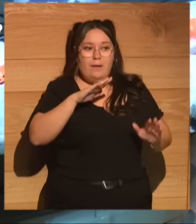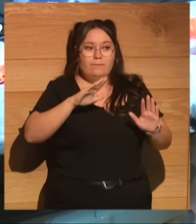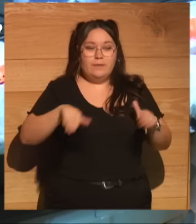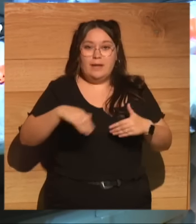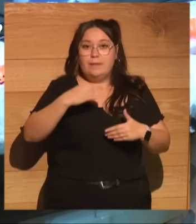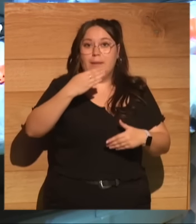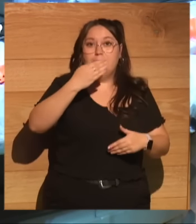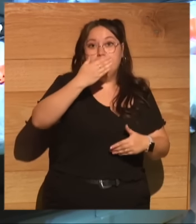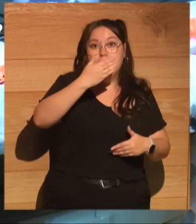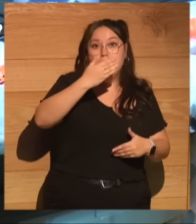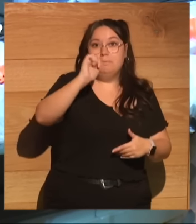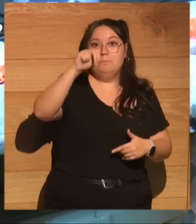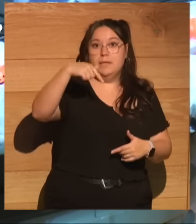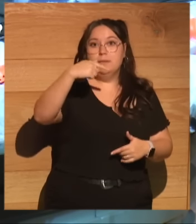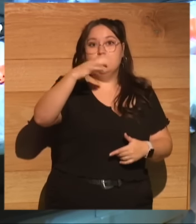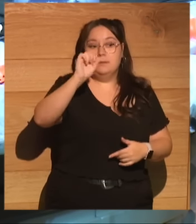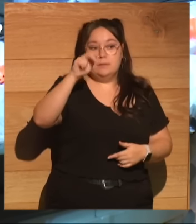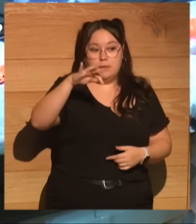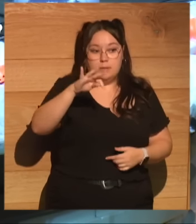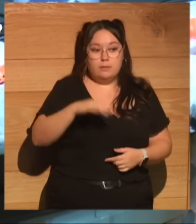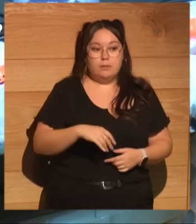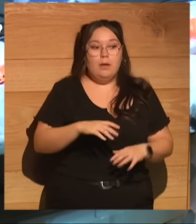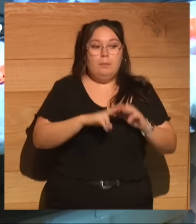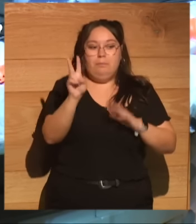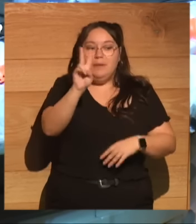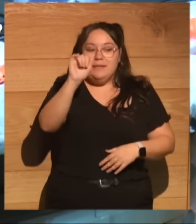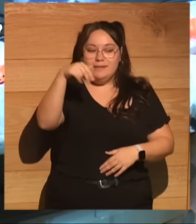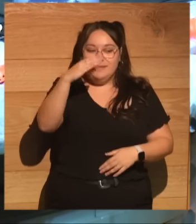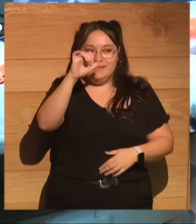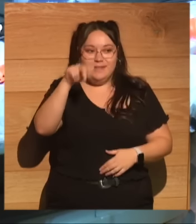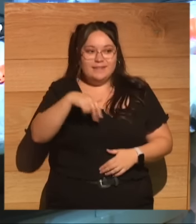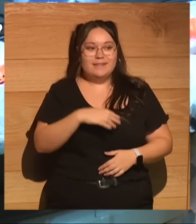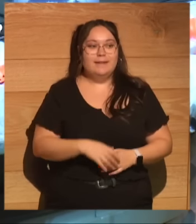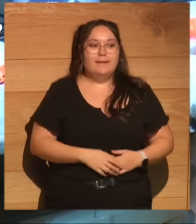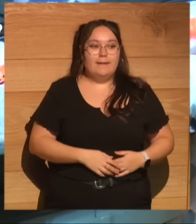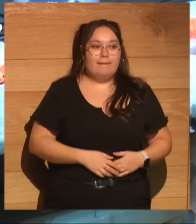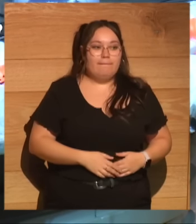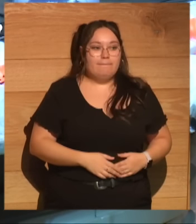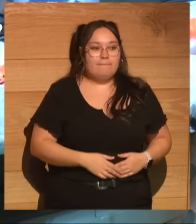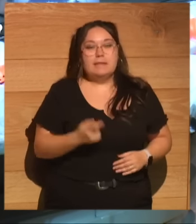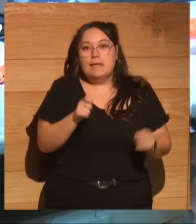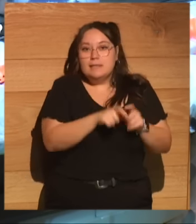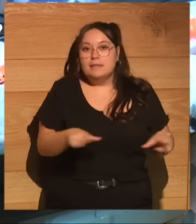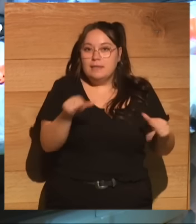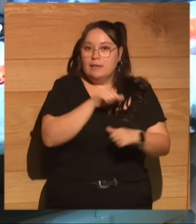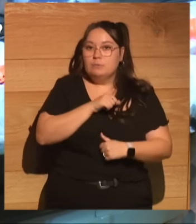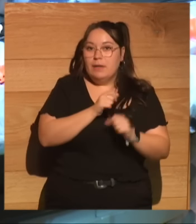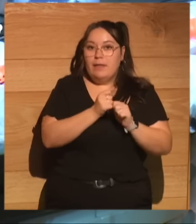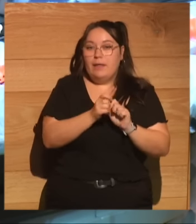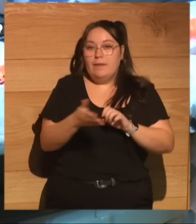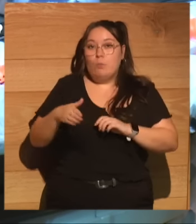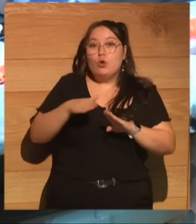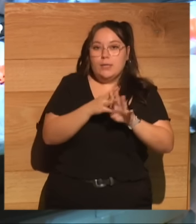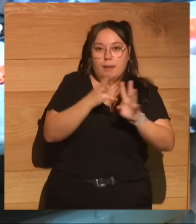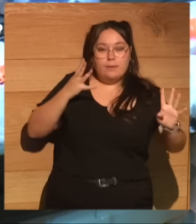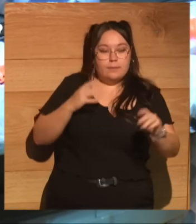ya esa idea de la sala de espera, que es de mis cosas favoritas de Beetlejuice, ¿no? De esa sala de espera de la muerte. De todas maneras, hay una